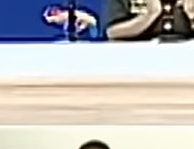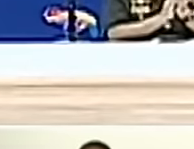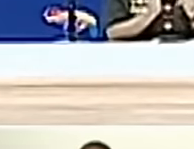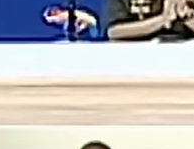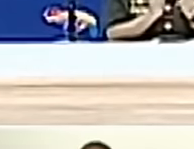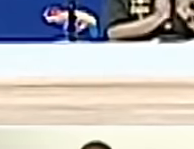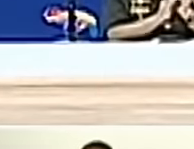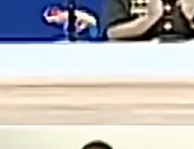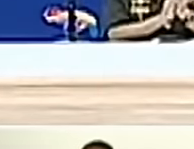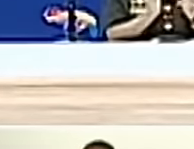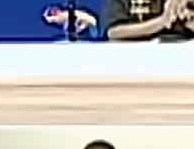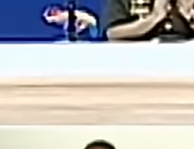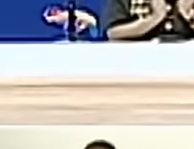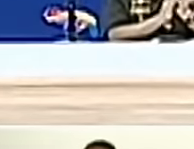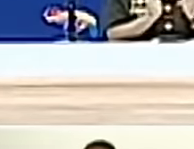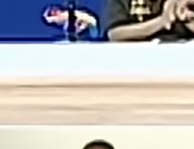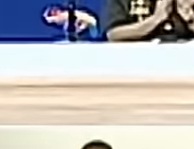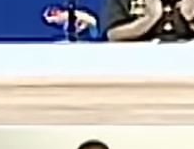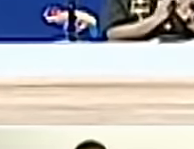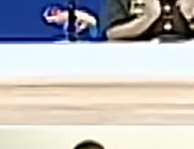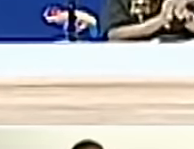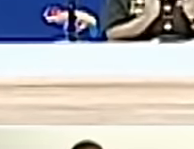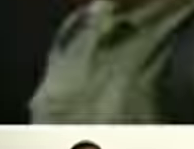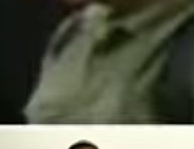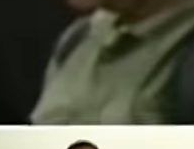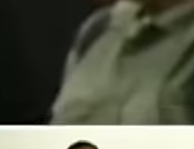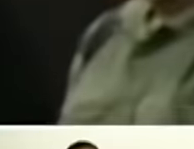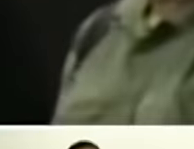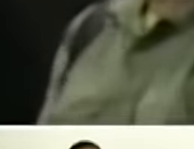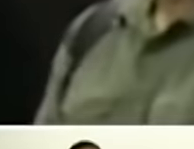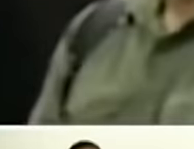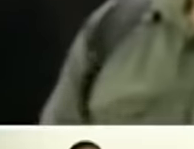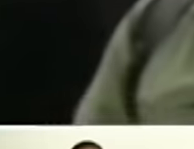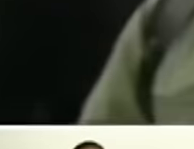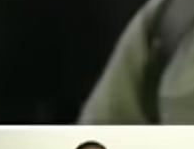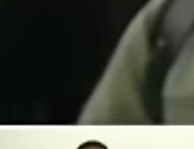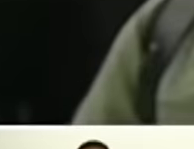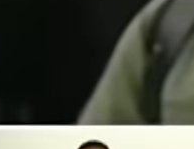Bienvenida, Cilia. Prepárate para que hable como profesora.